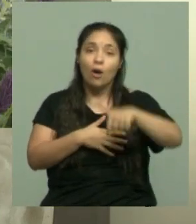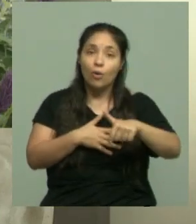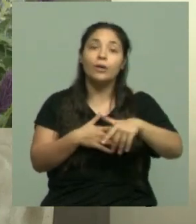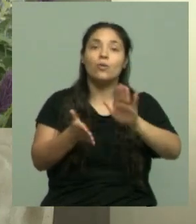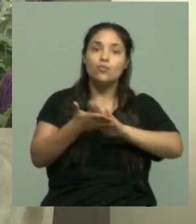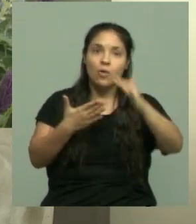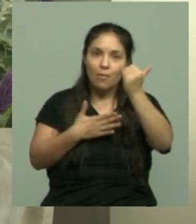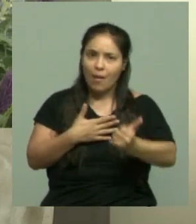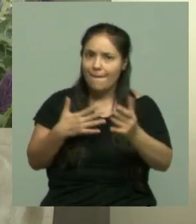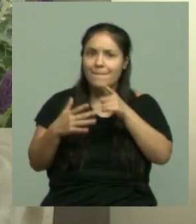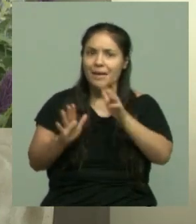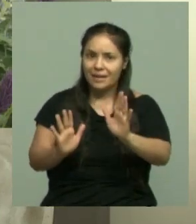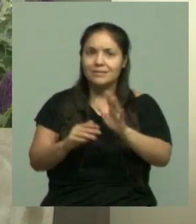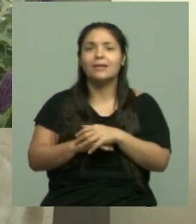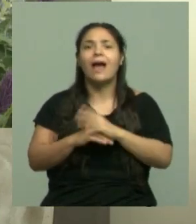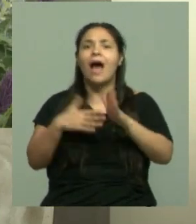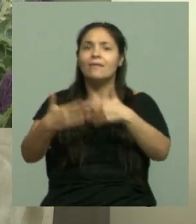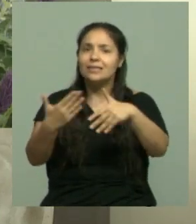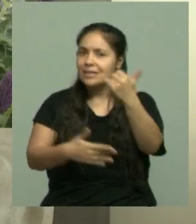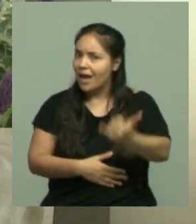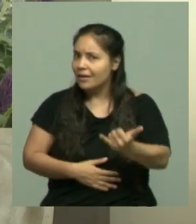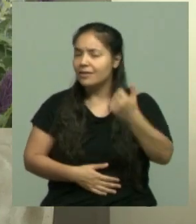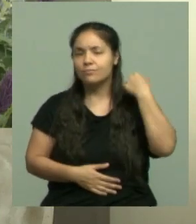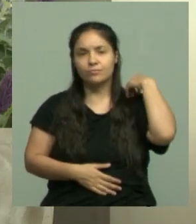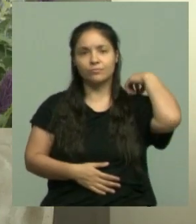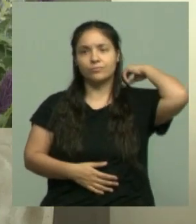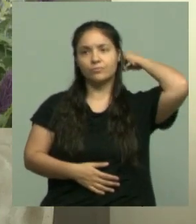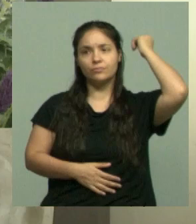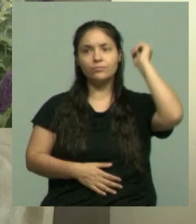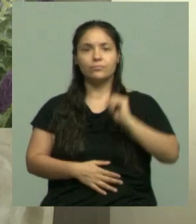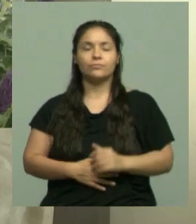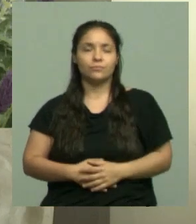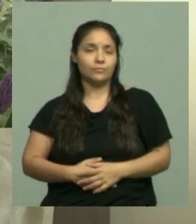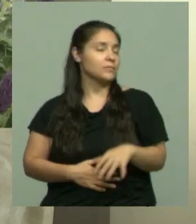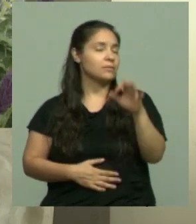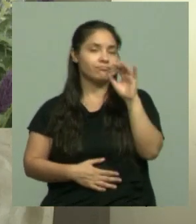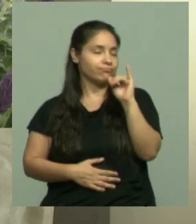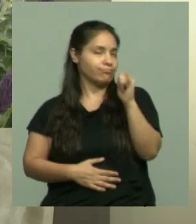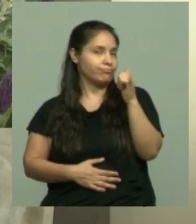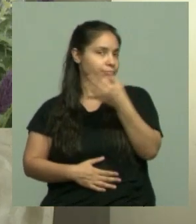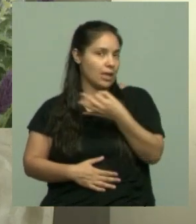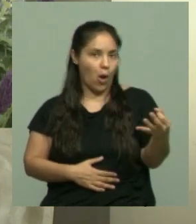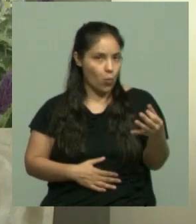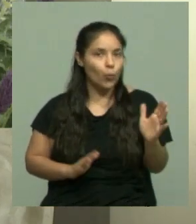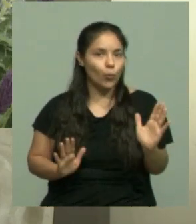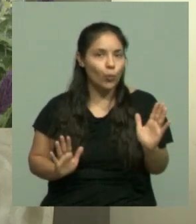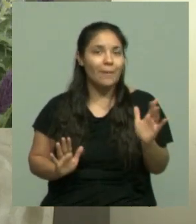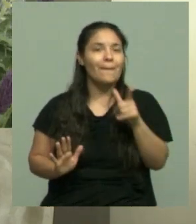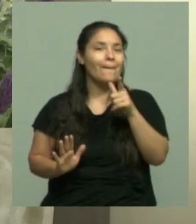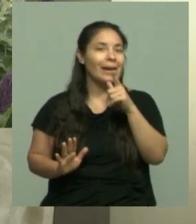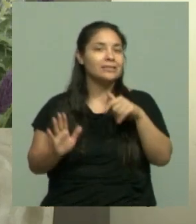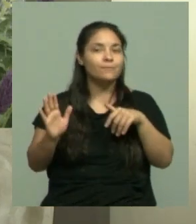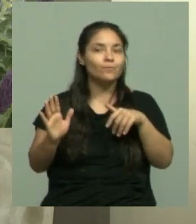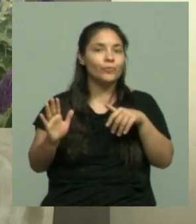que entendemos tiene avances. Sí, tal cual. De hecho, creo yo que es la